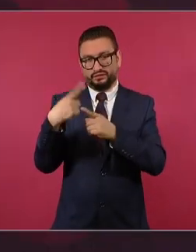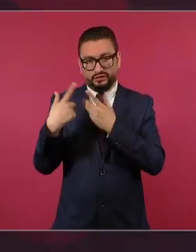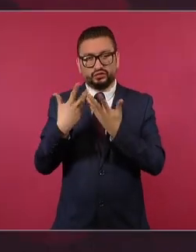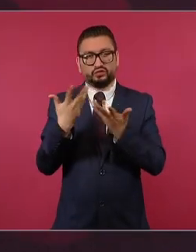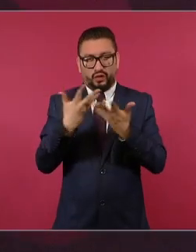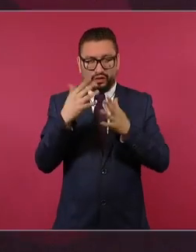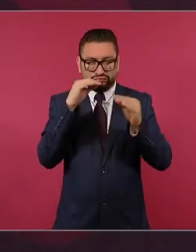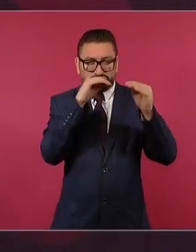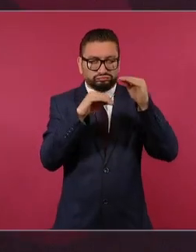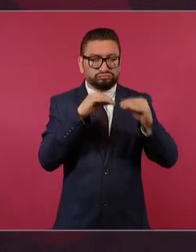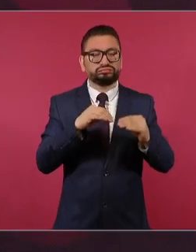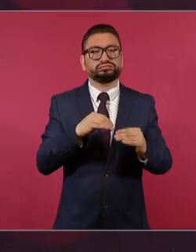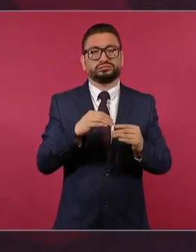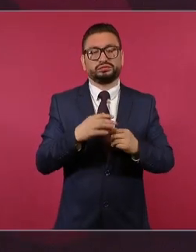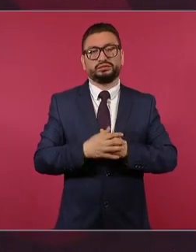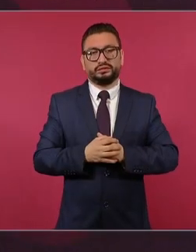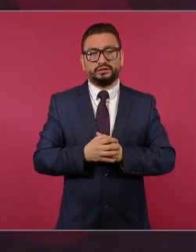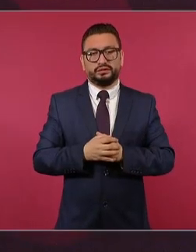muy